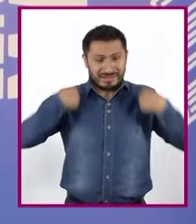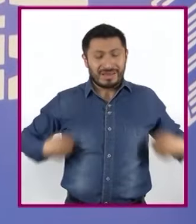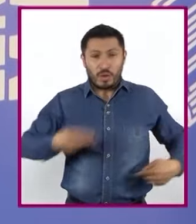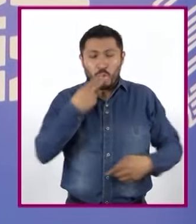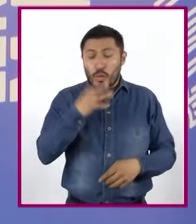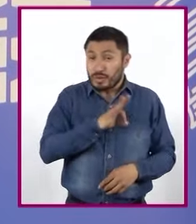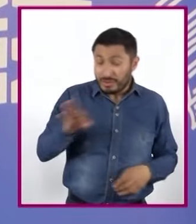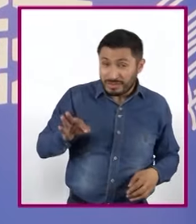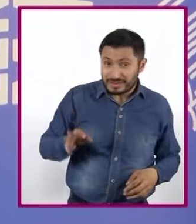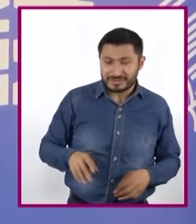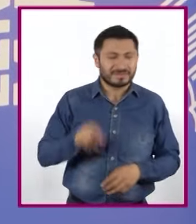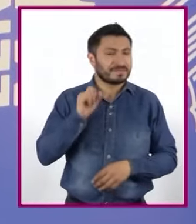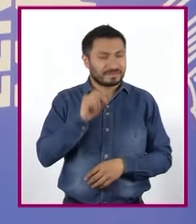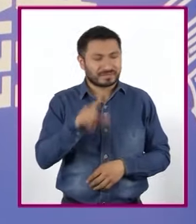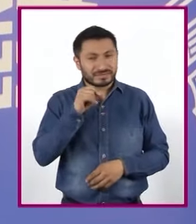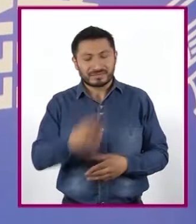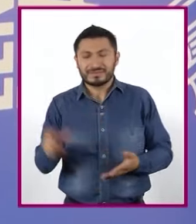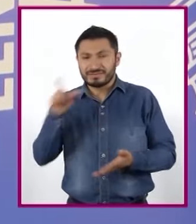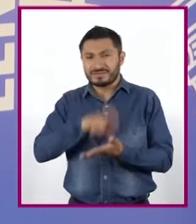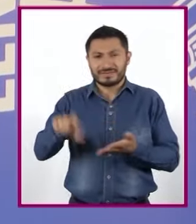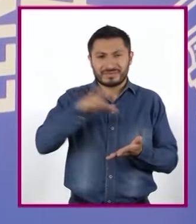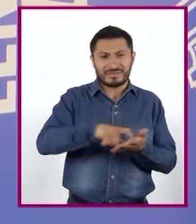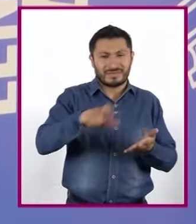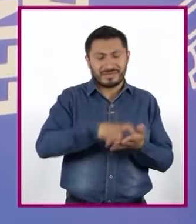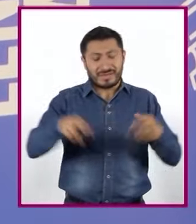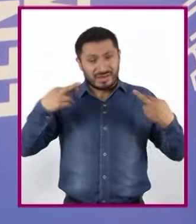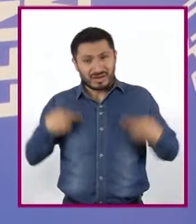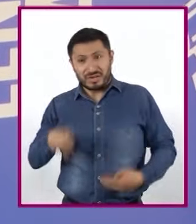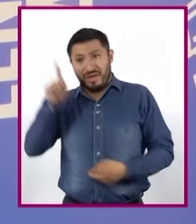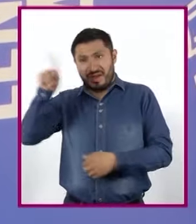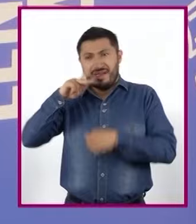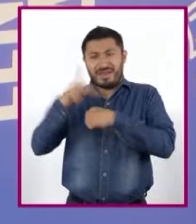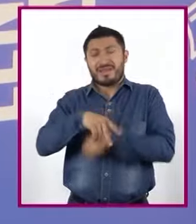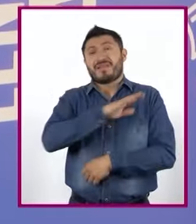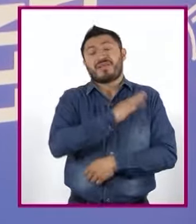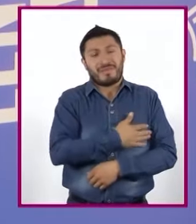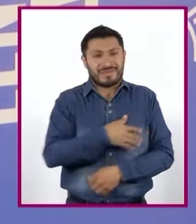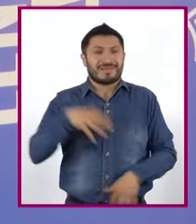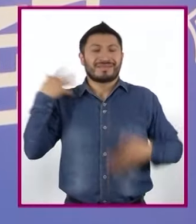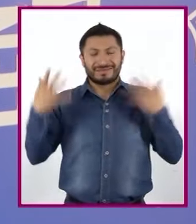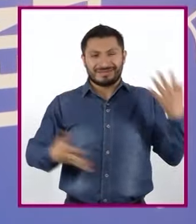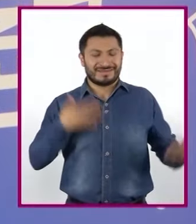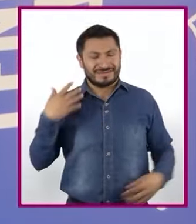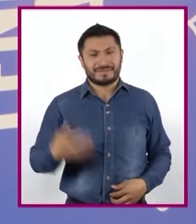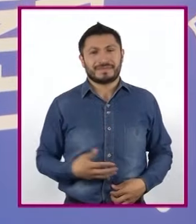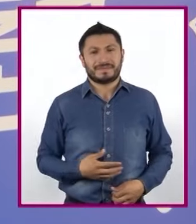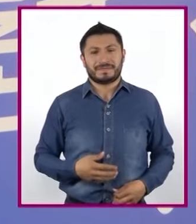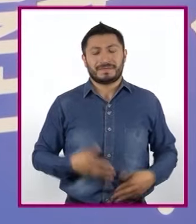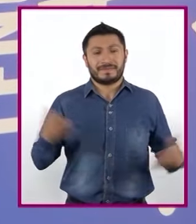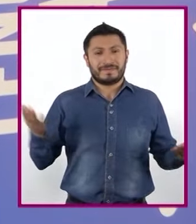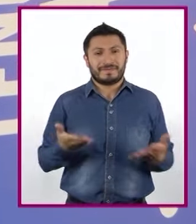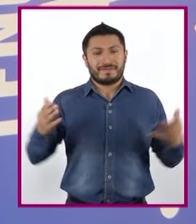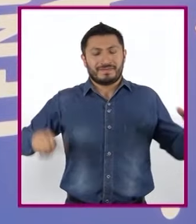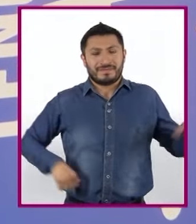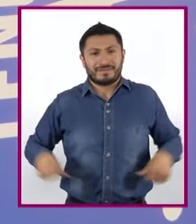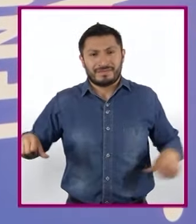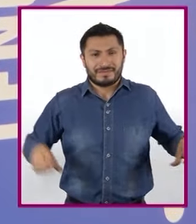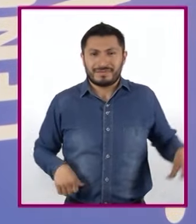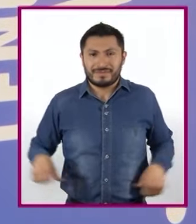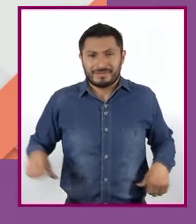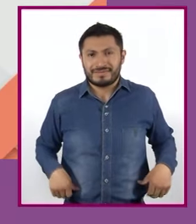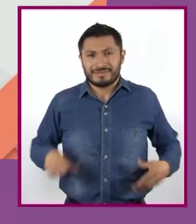Definitivamente también ir de compras de ropa en España será divertido. Vamos a hacer una actividad que les